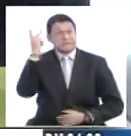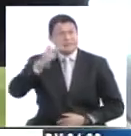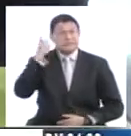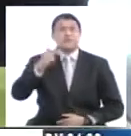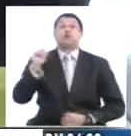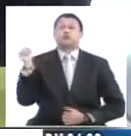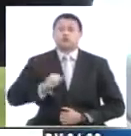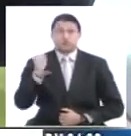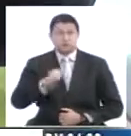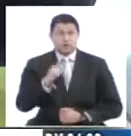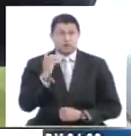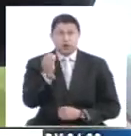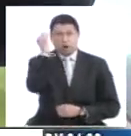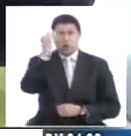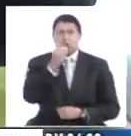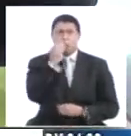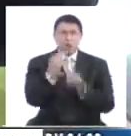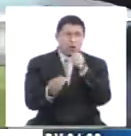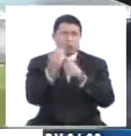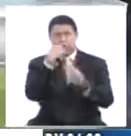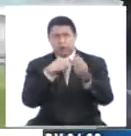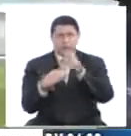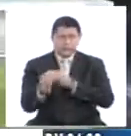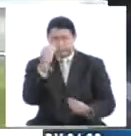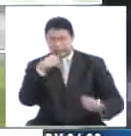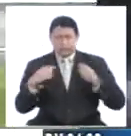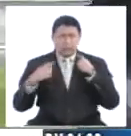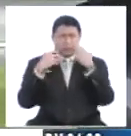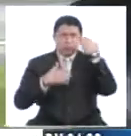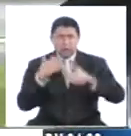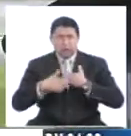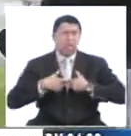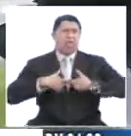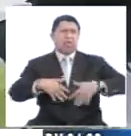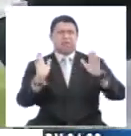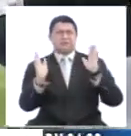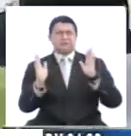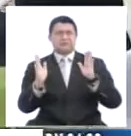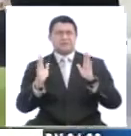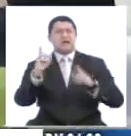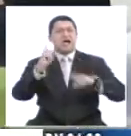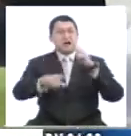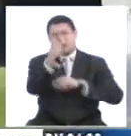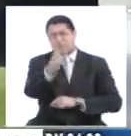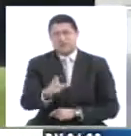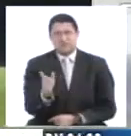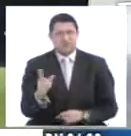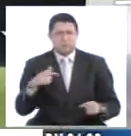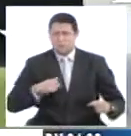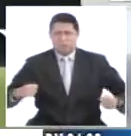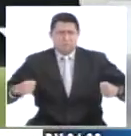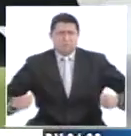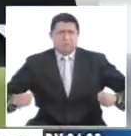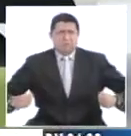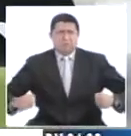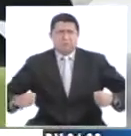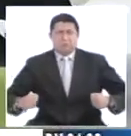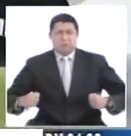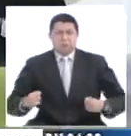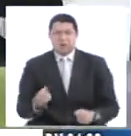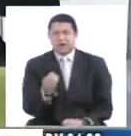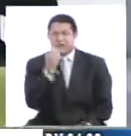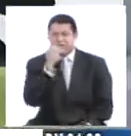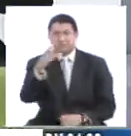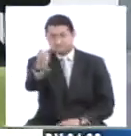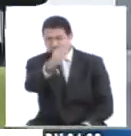que utilizan la comida como una válvula de escape para resolver los problemas entonces resulta que hay pacientes que no le conviene perder peso porque el ansiolítico está en la